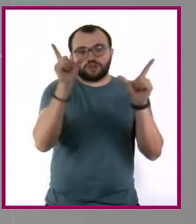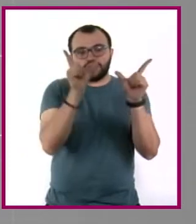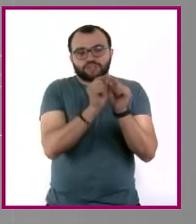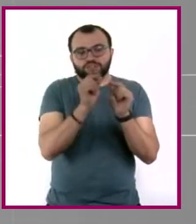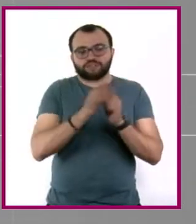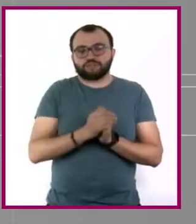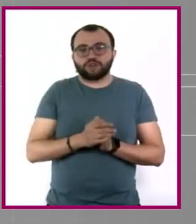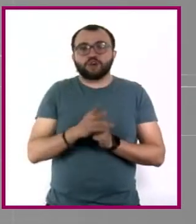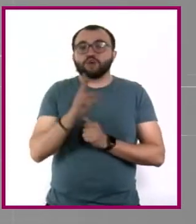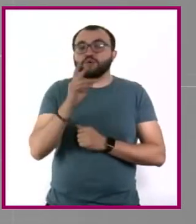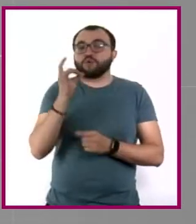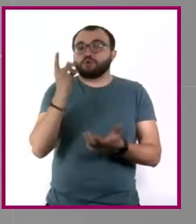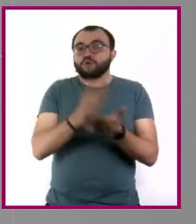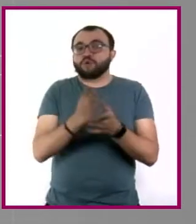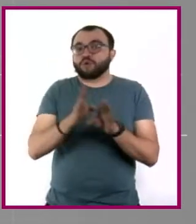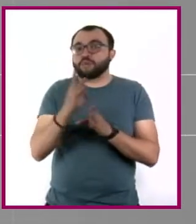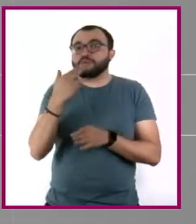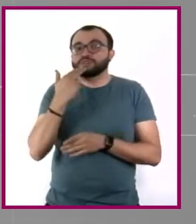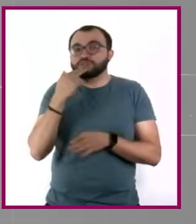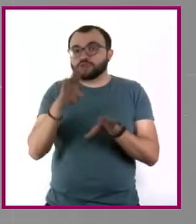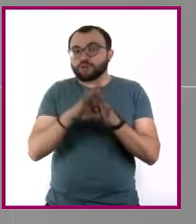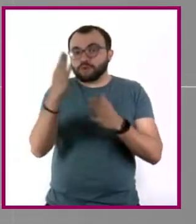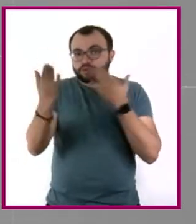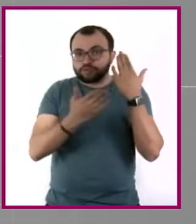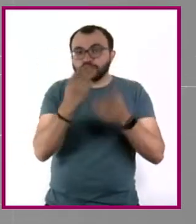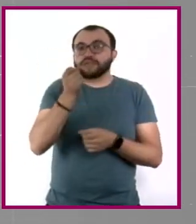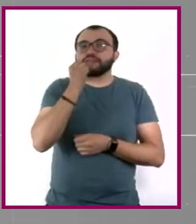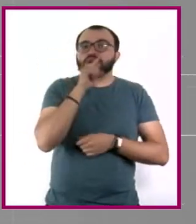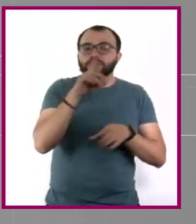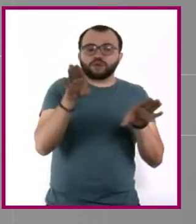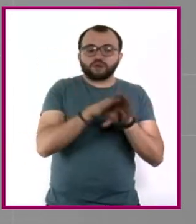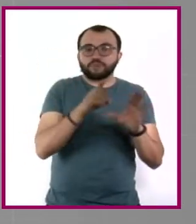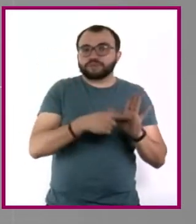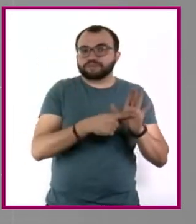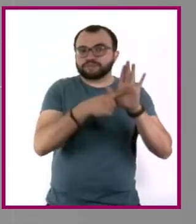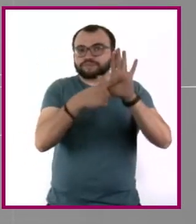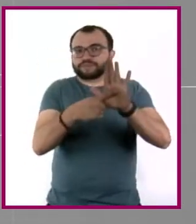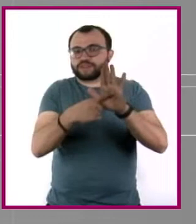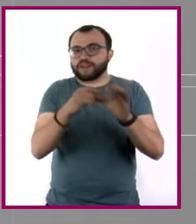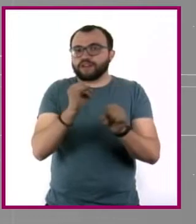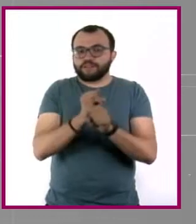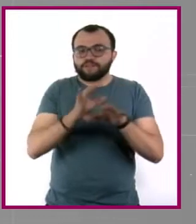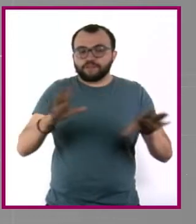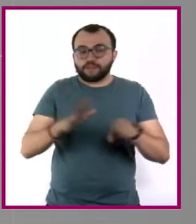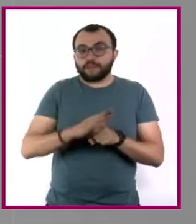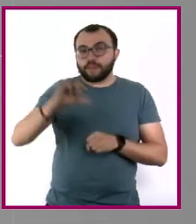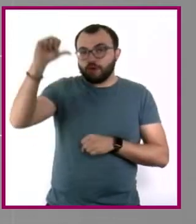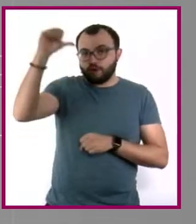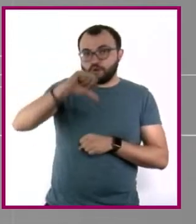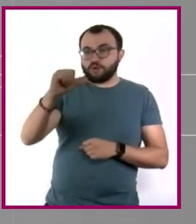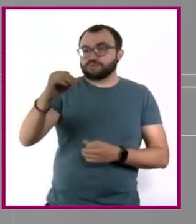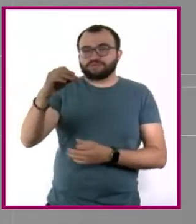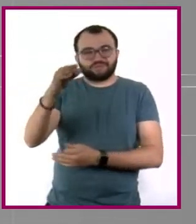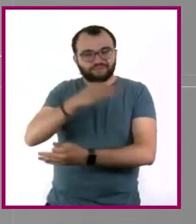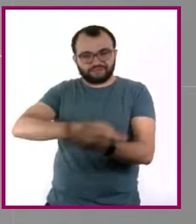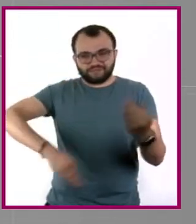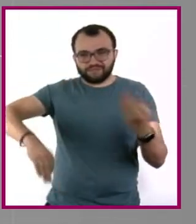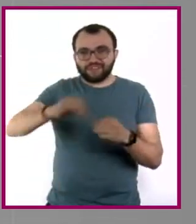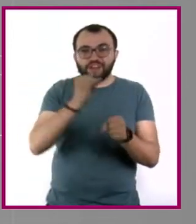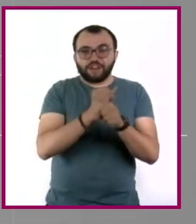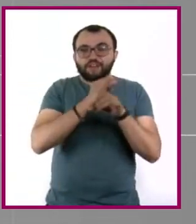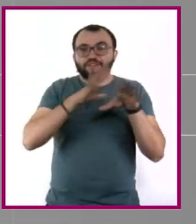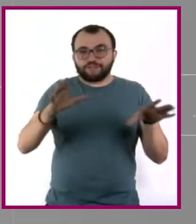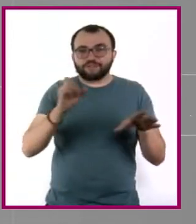No solo sirve como una técnica de estudio, también es una manera de presentar la información. Hoy, mucha de la información que consumimos